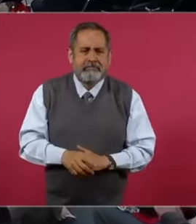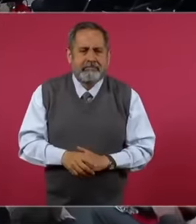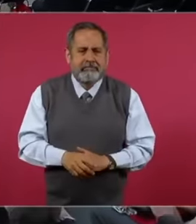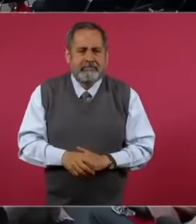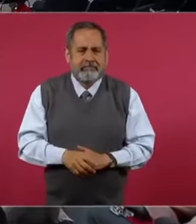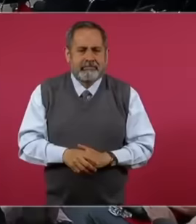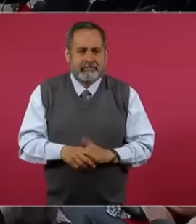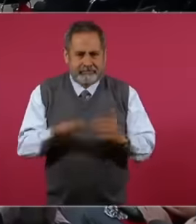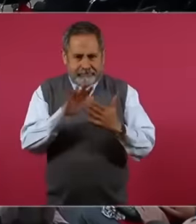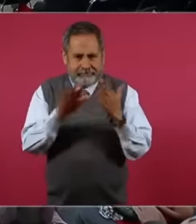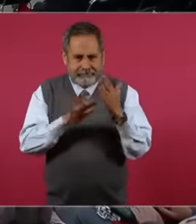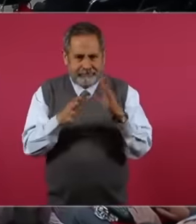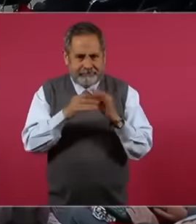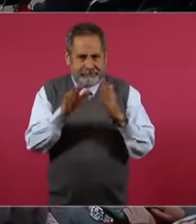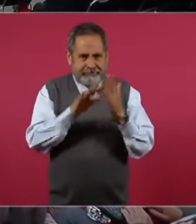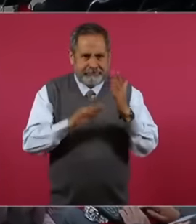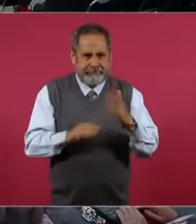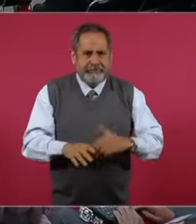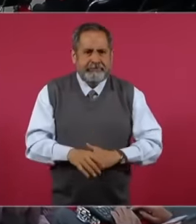La de él.